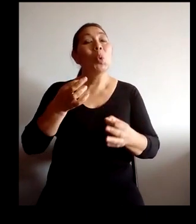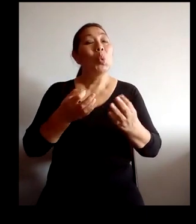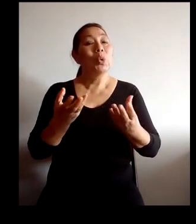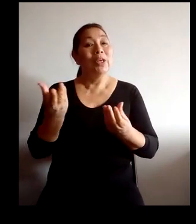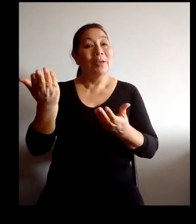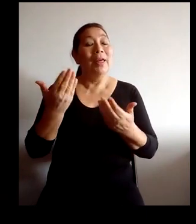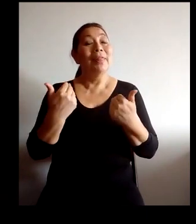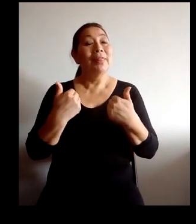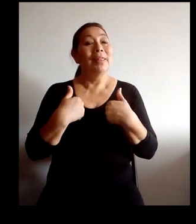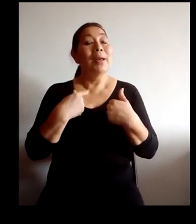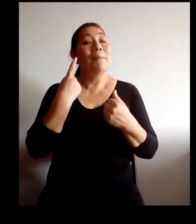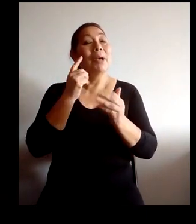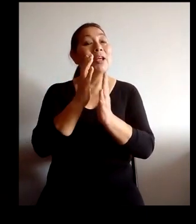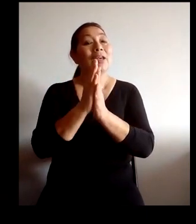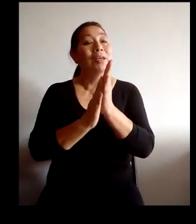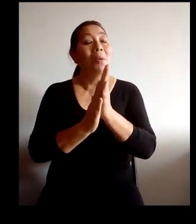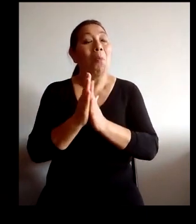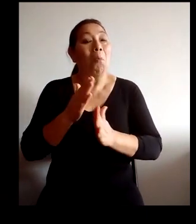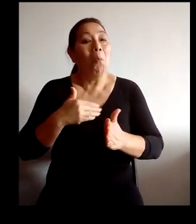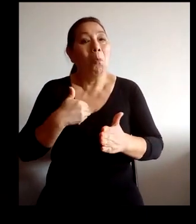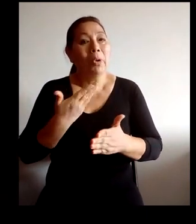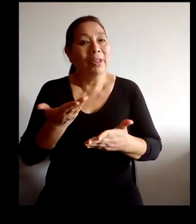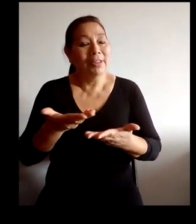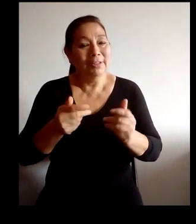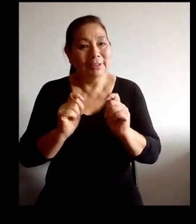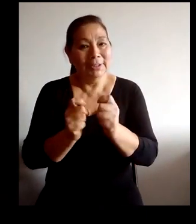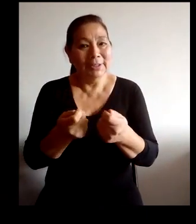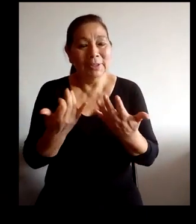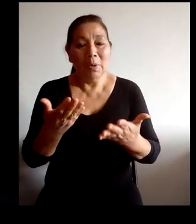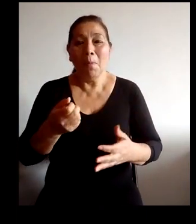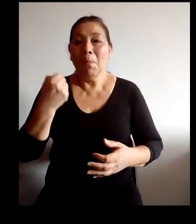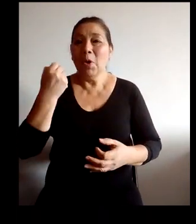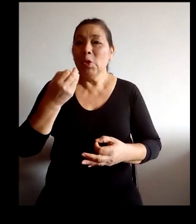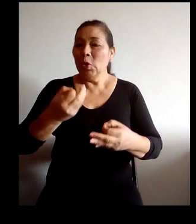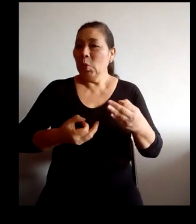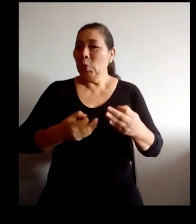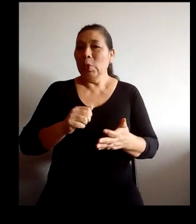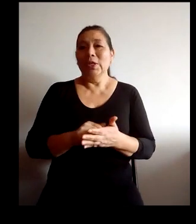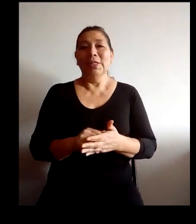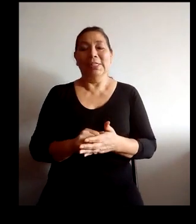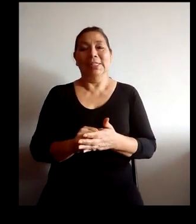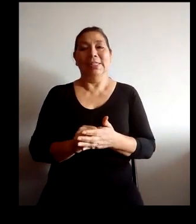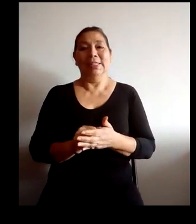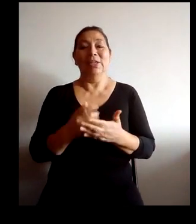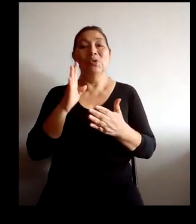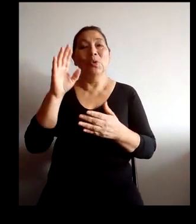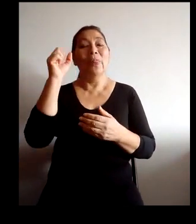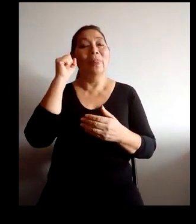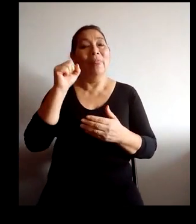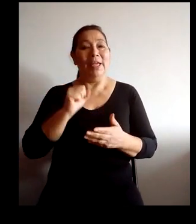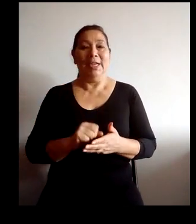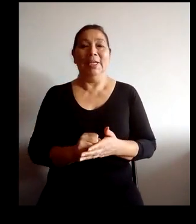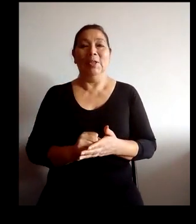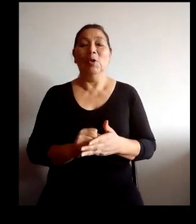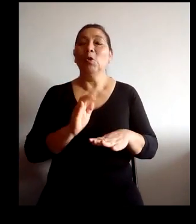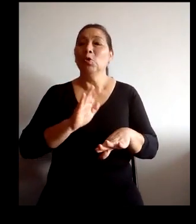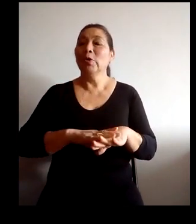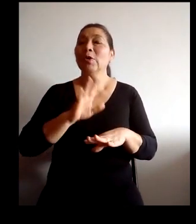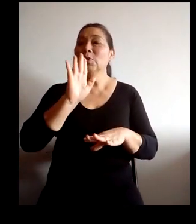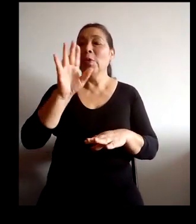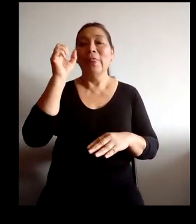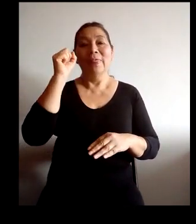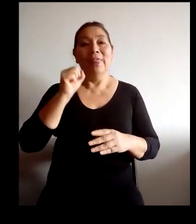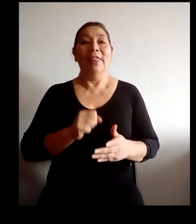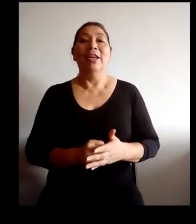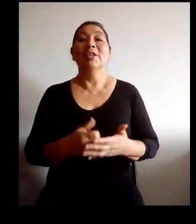uso de su derecho, en este caso. Ese es su derecho, ¿no? En ese sentido, ya hay que tener en cuenta, señor magistrado, que el expediente Flores Cayo señaló